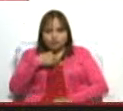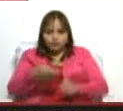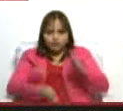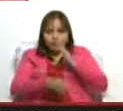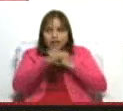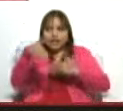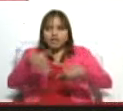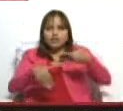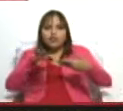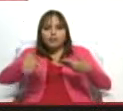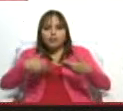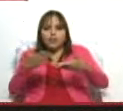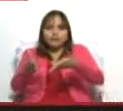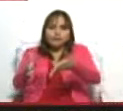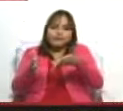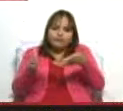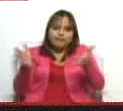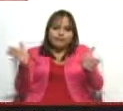para ganarlas.